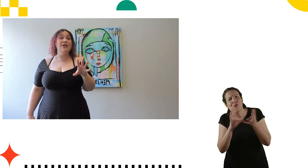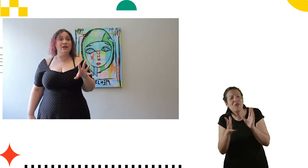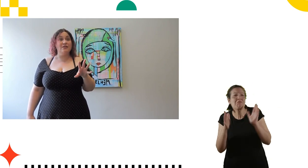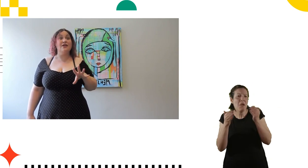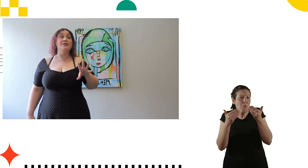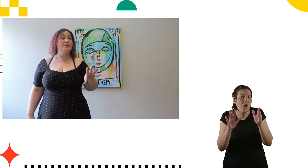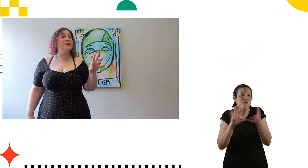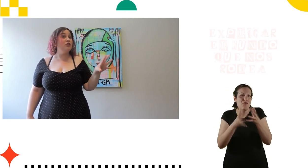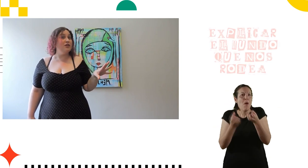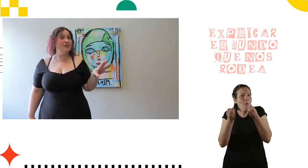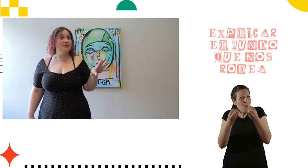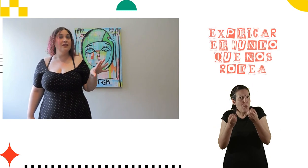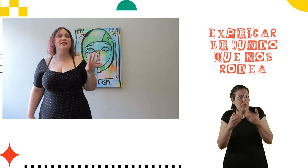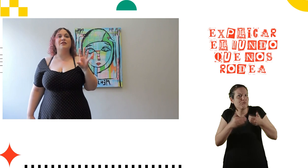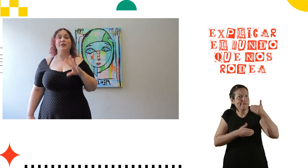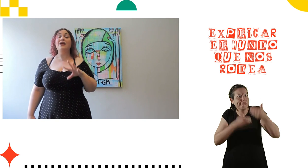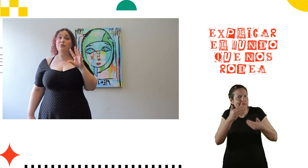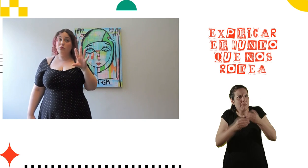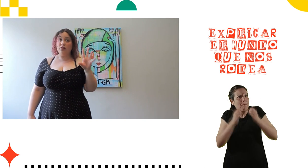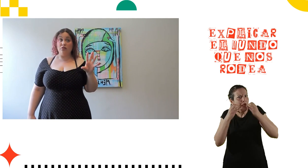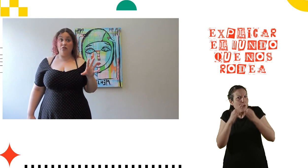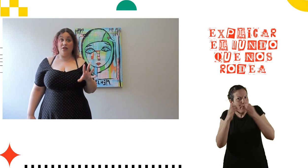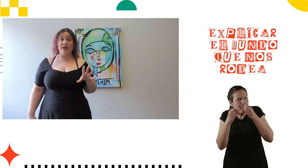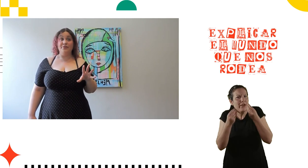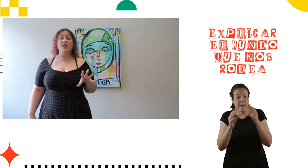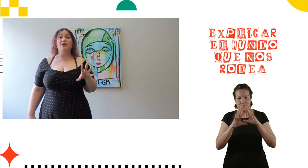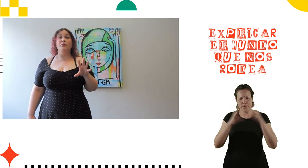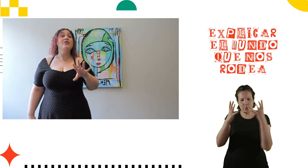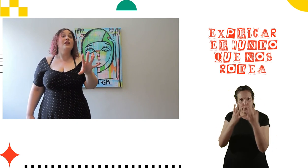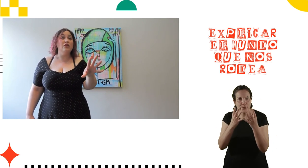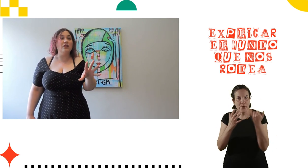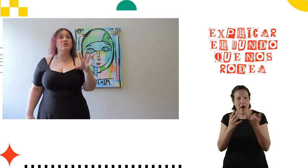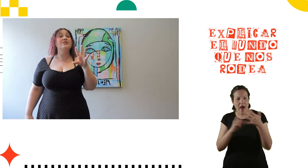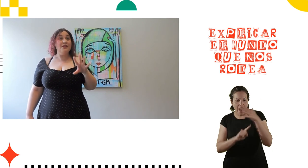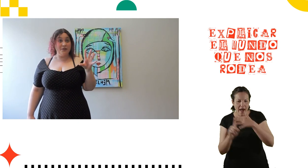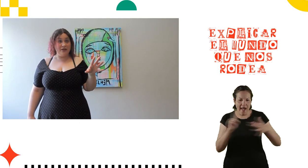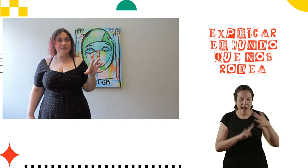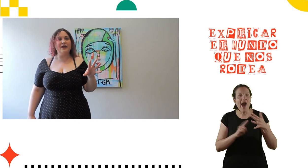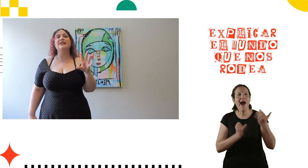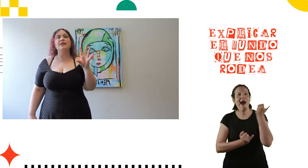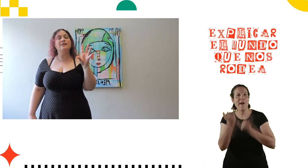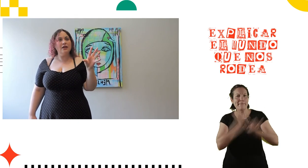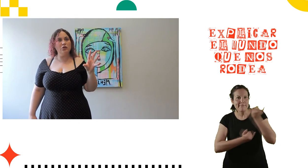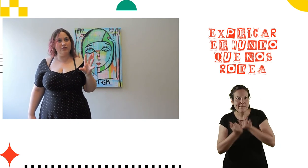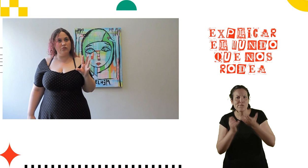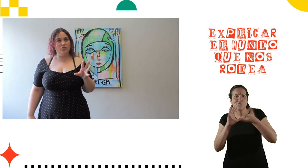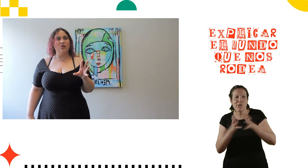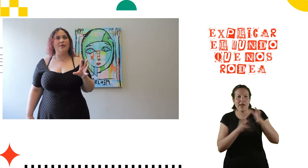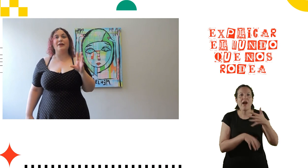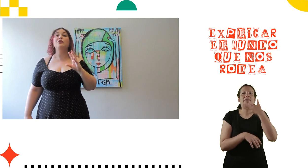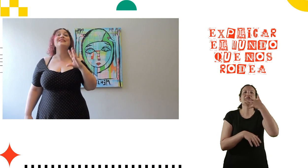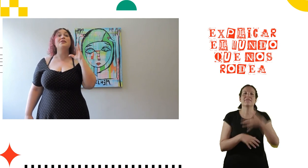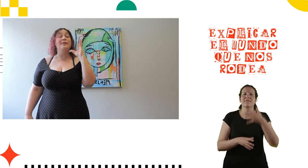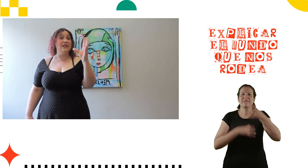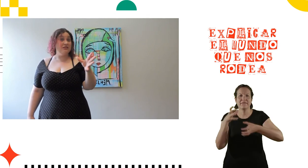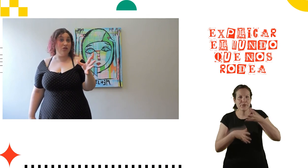muy buenas y cada vez mejores de explicar el mundo que nos rodea, modelos que nos sirven para entender cómo funciona,